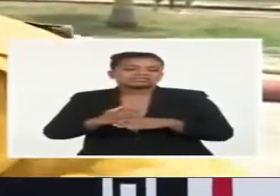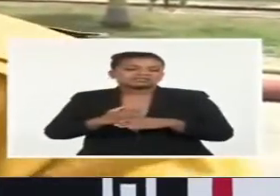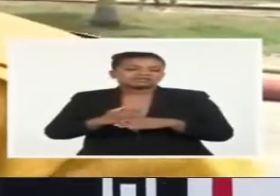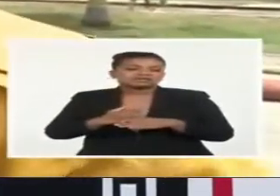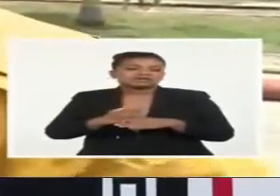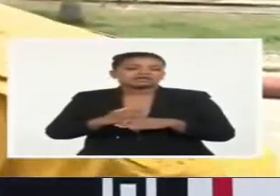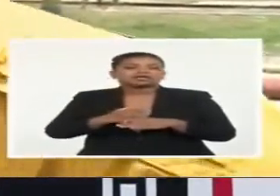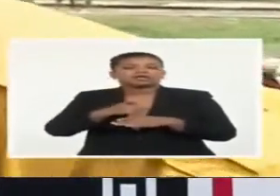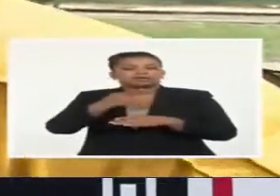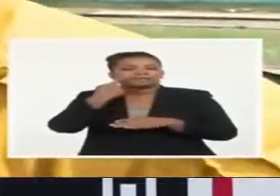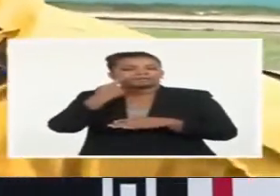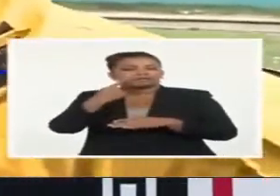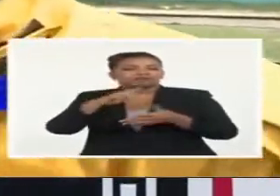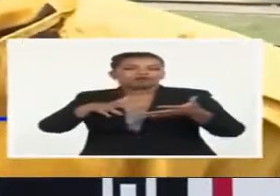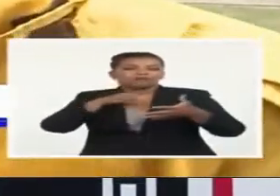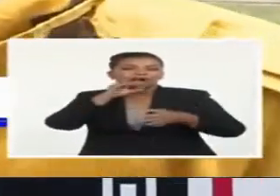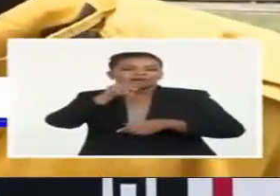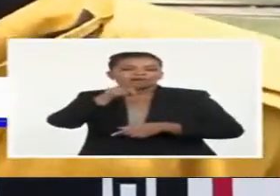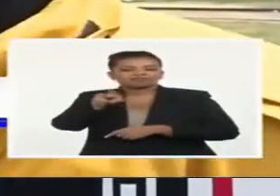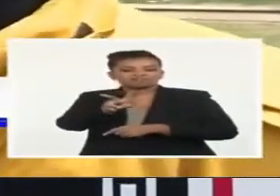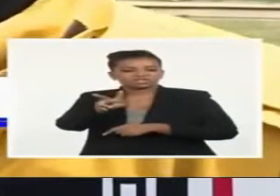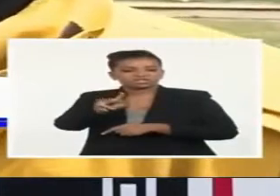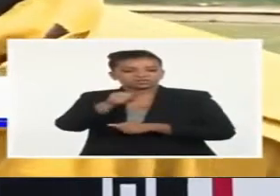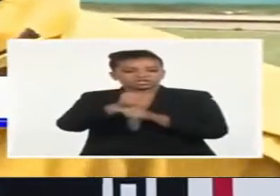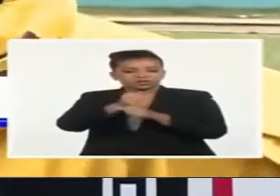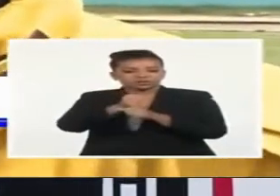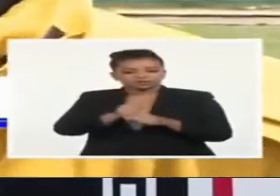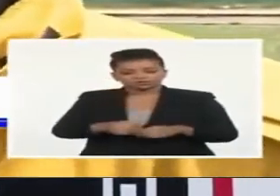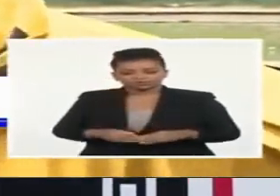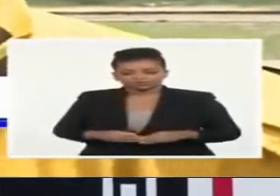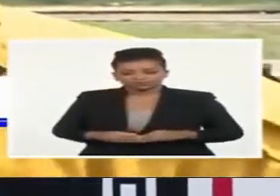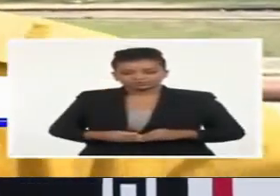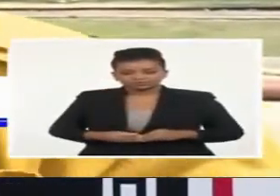muchas irregularidades en el sistema